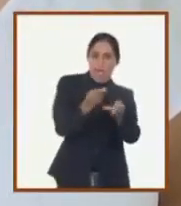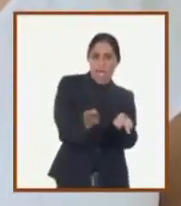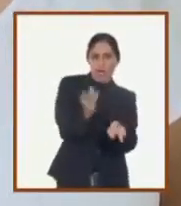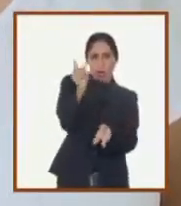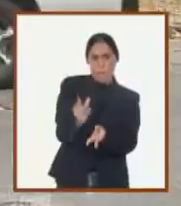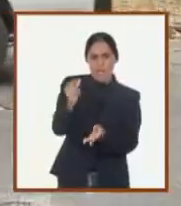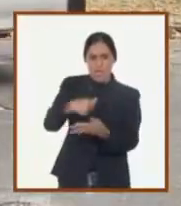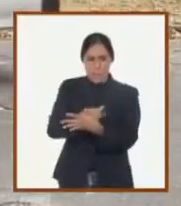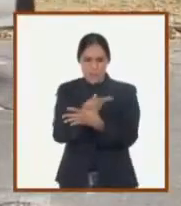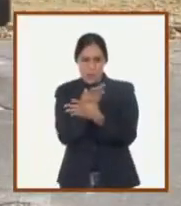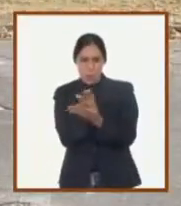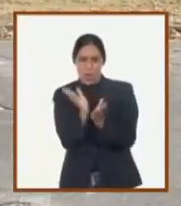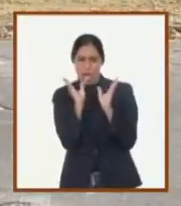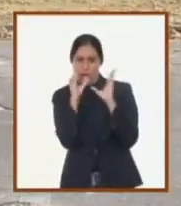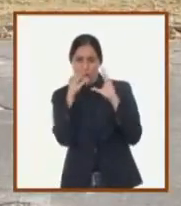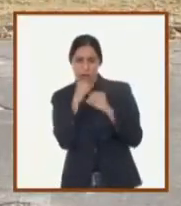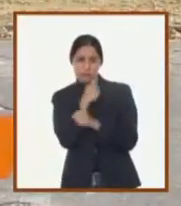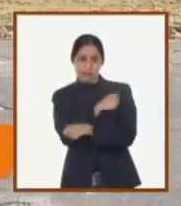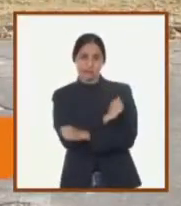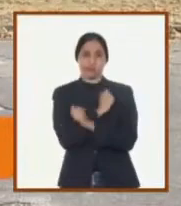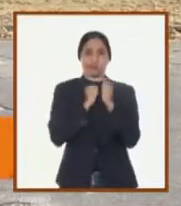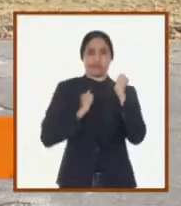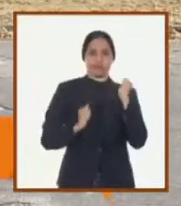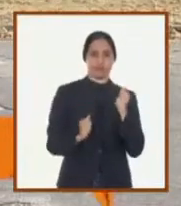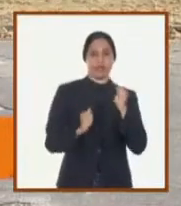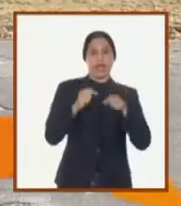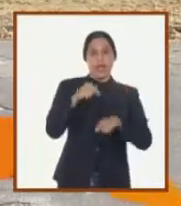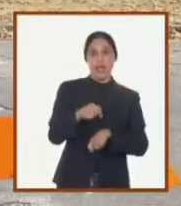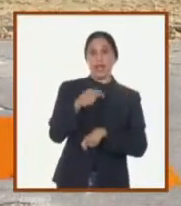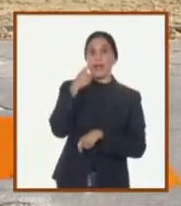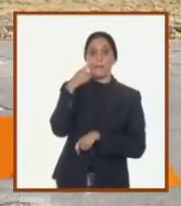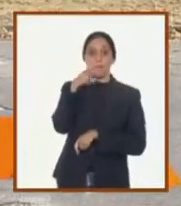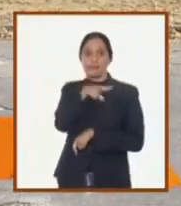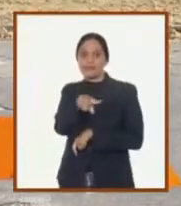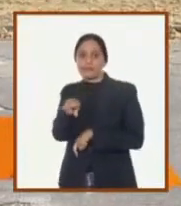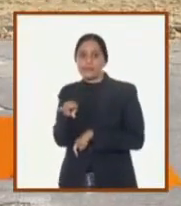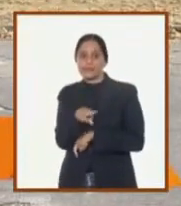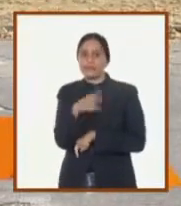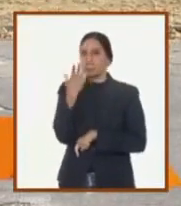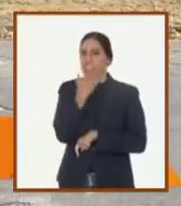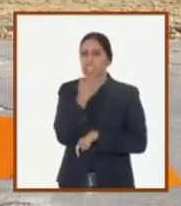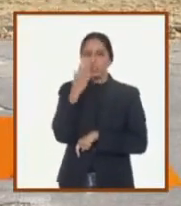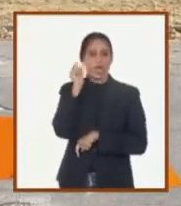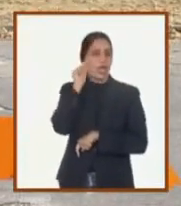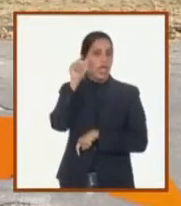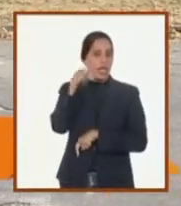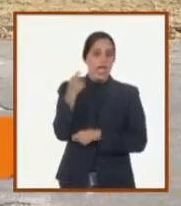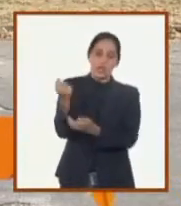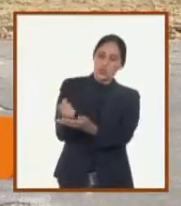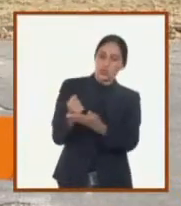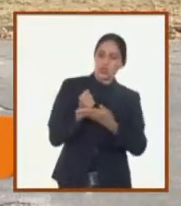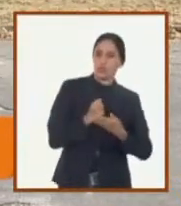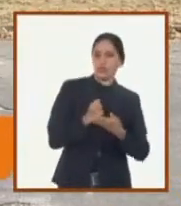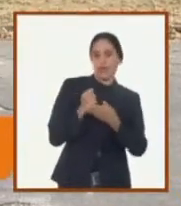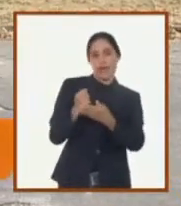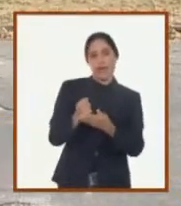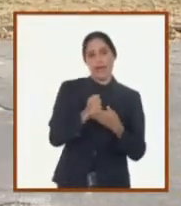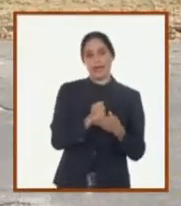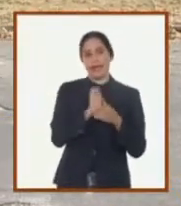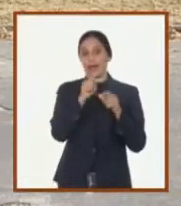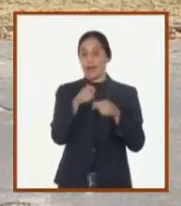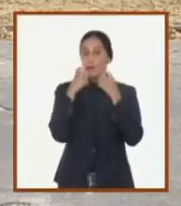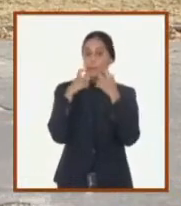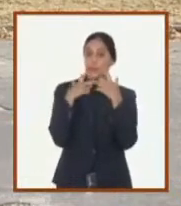madrugadas también las personas venían a ver a Celia para que le ayudara serí era la ventana con el pueblo